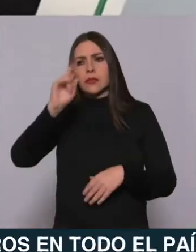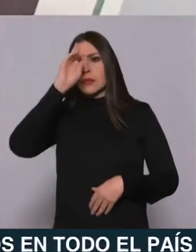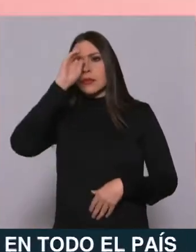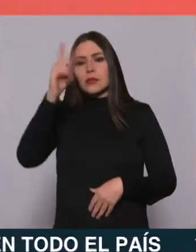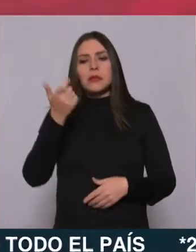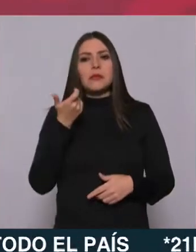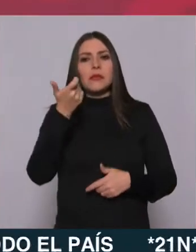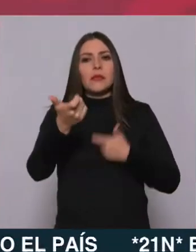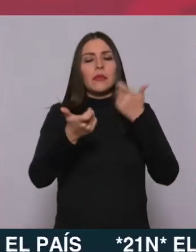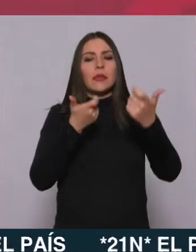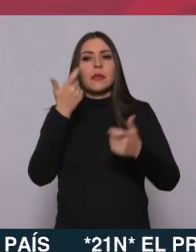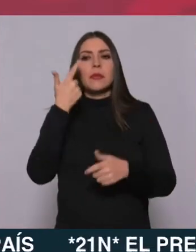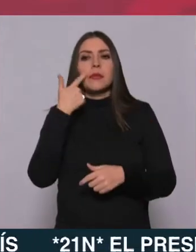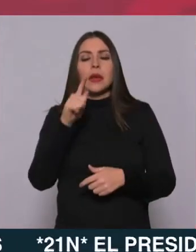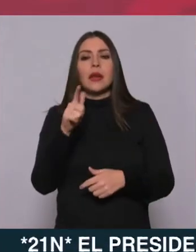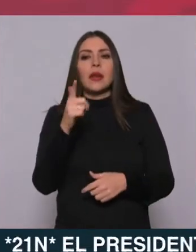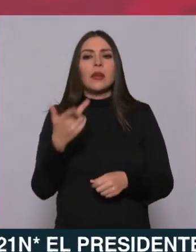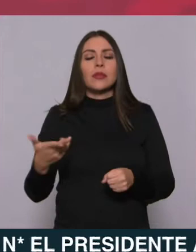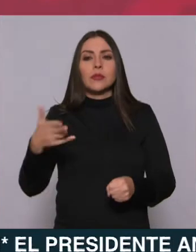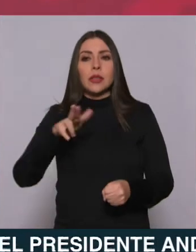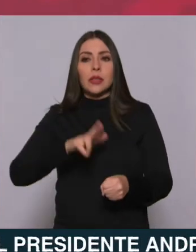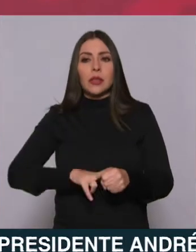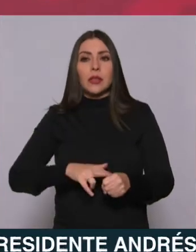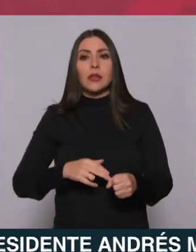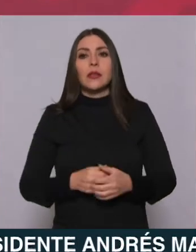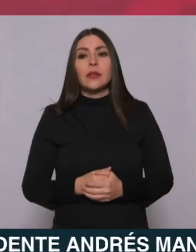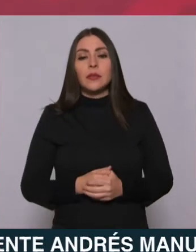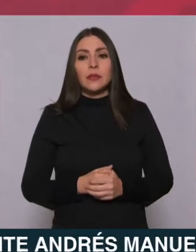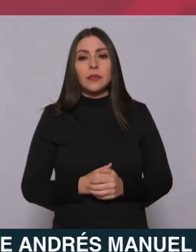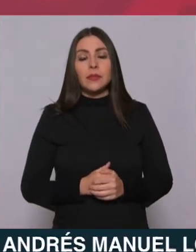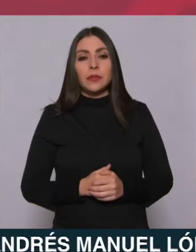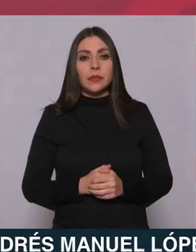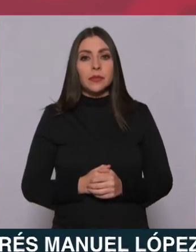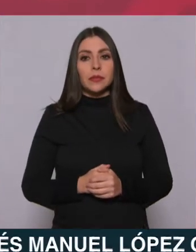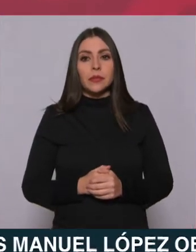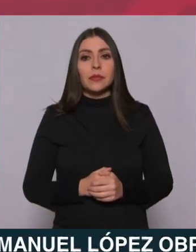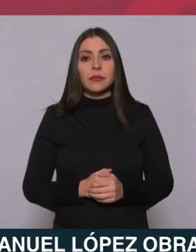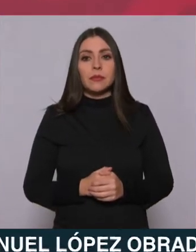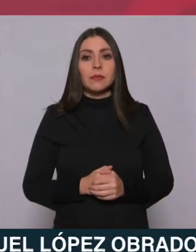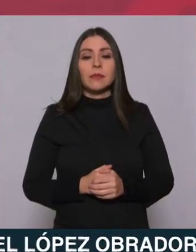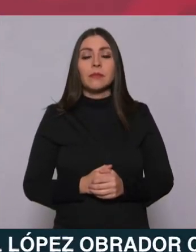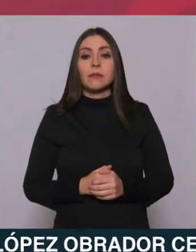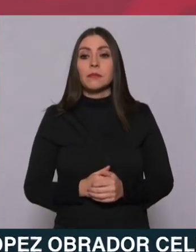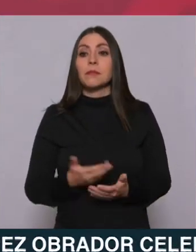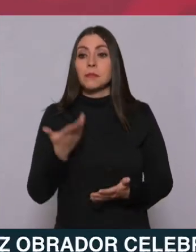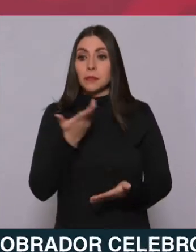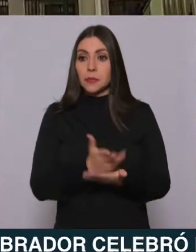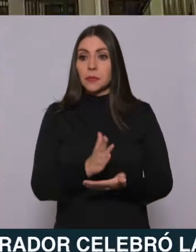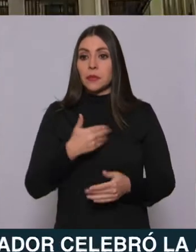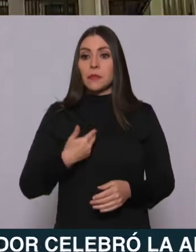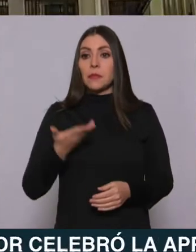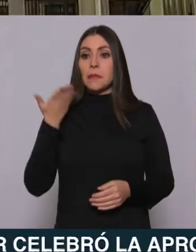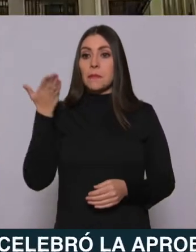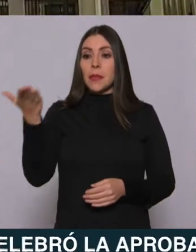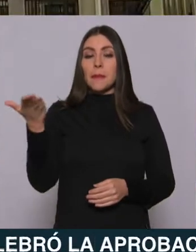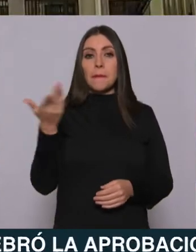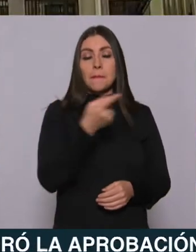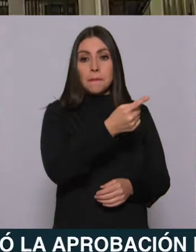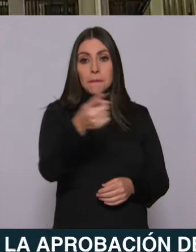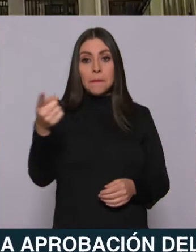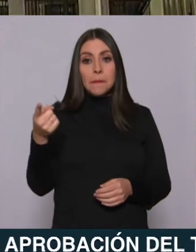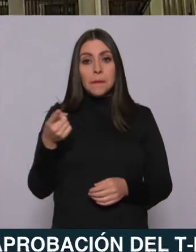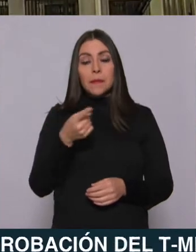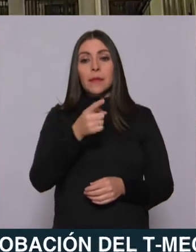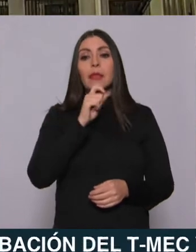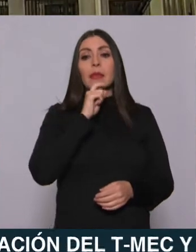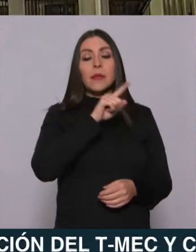públicos. Y si ustedes me traen, además les pido a ustedes y